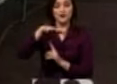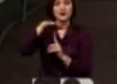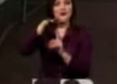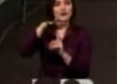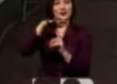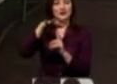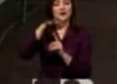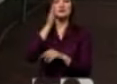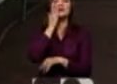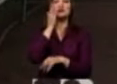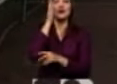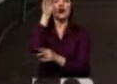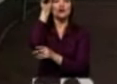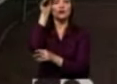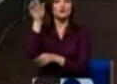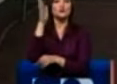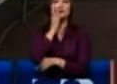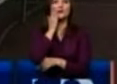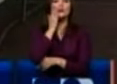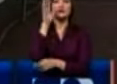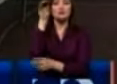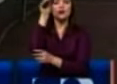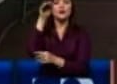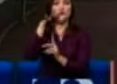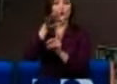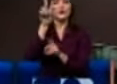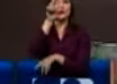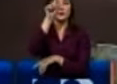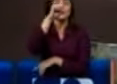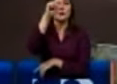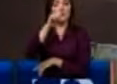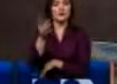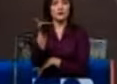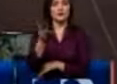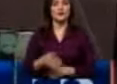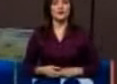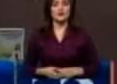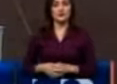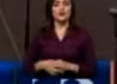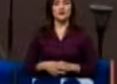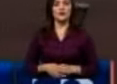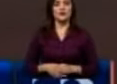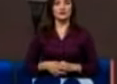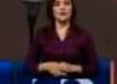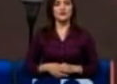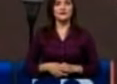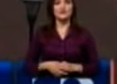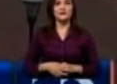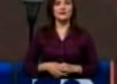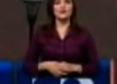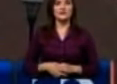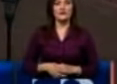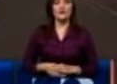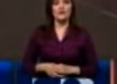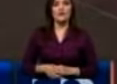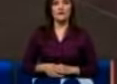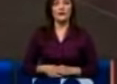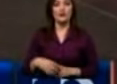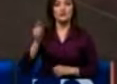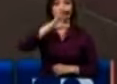de la Madre. 22 grados centígrados tenemos a esta hora y vemos que al parecer está el